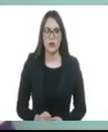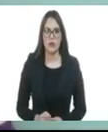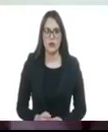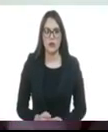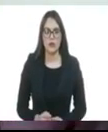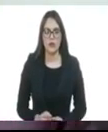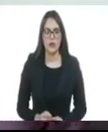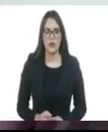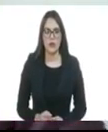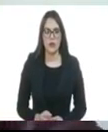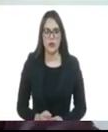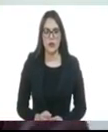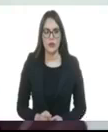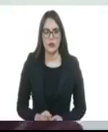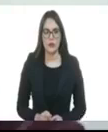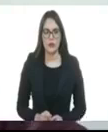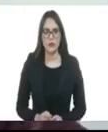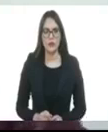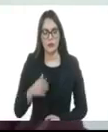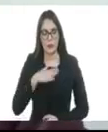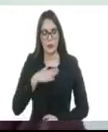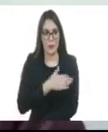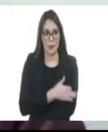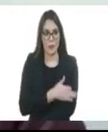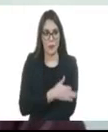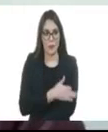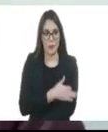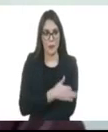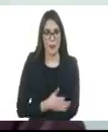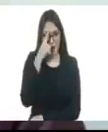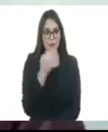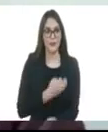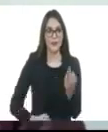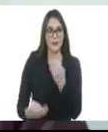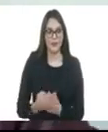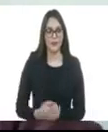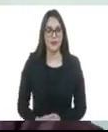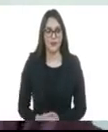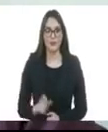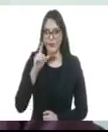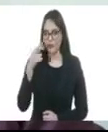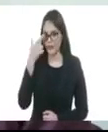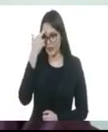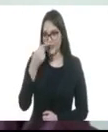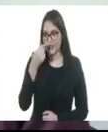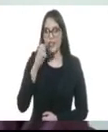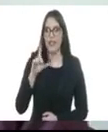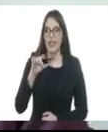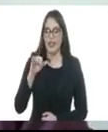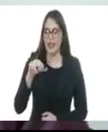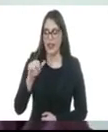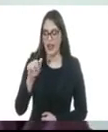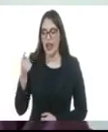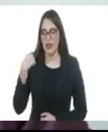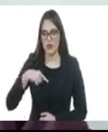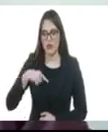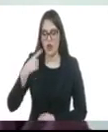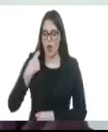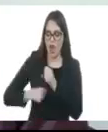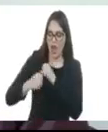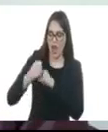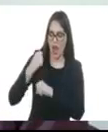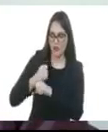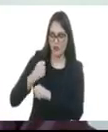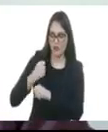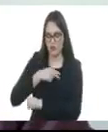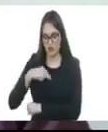Muy buenas tardes a todos. Pues como dije, Eliana, fuimos, el año pasado fue cuando fuimos nosotros